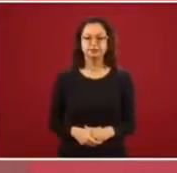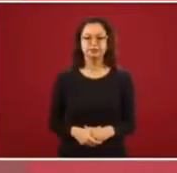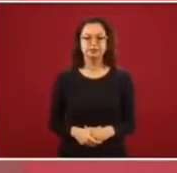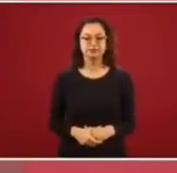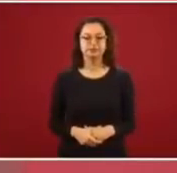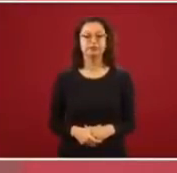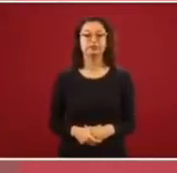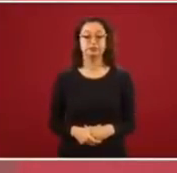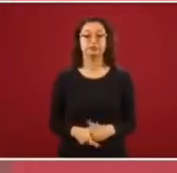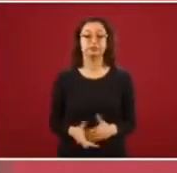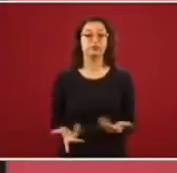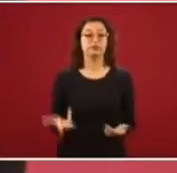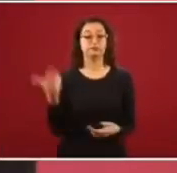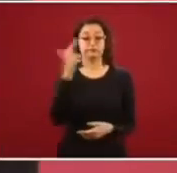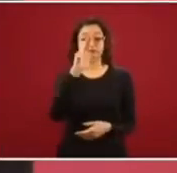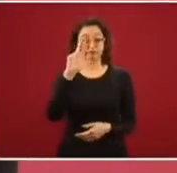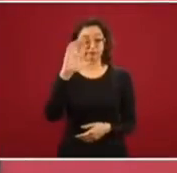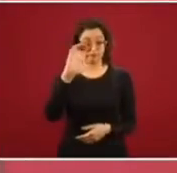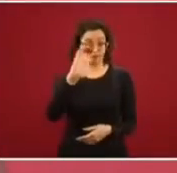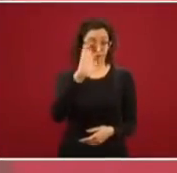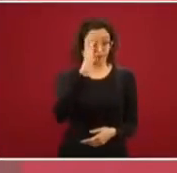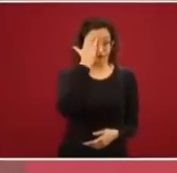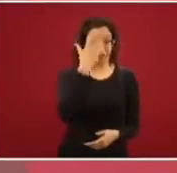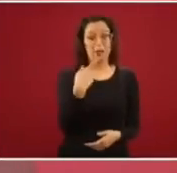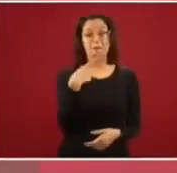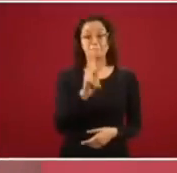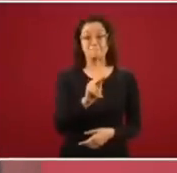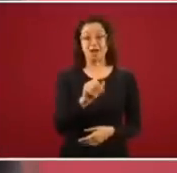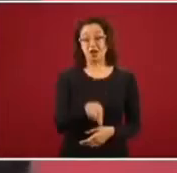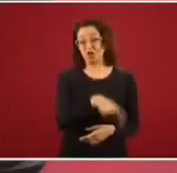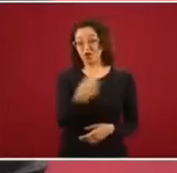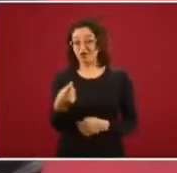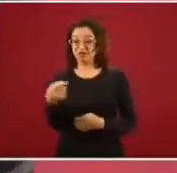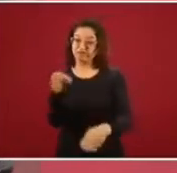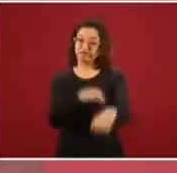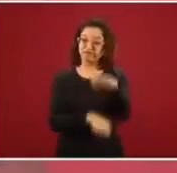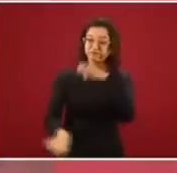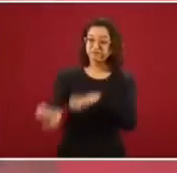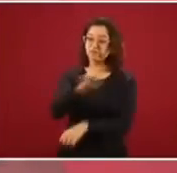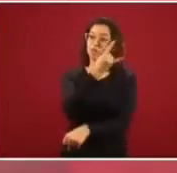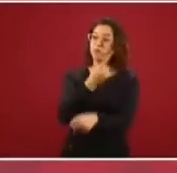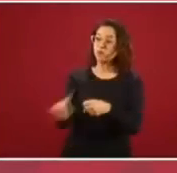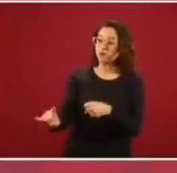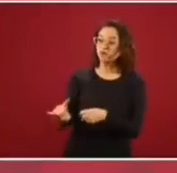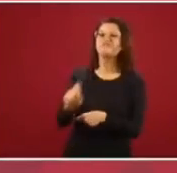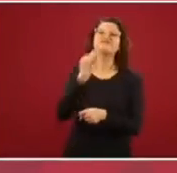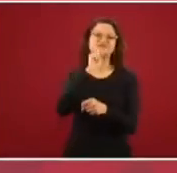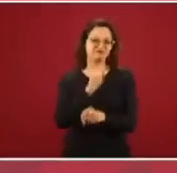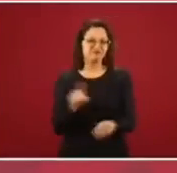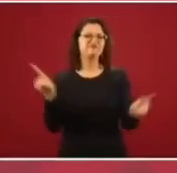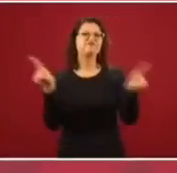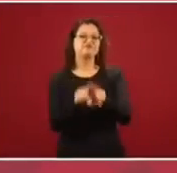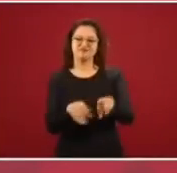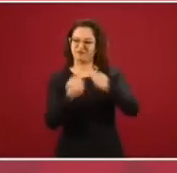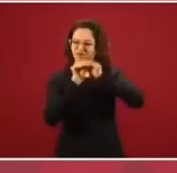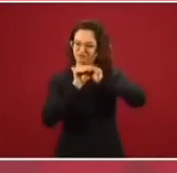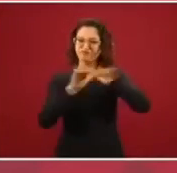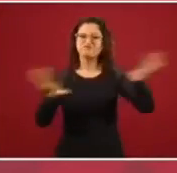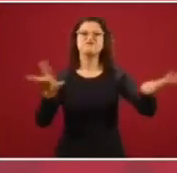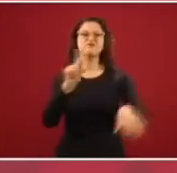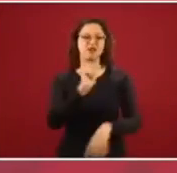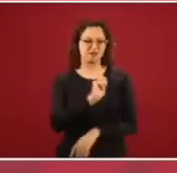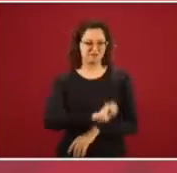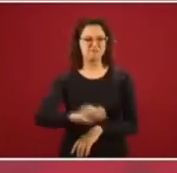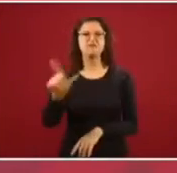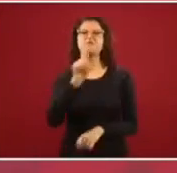les vamos a hacer un reconoce pero la que quede mal va a ser también famosa se los aseguro